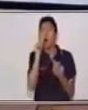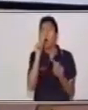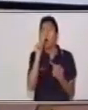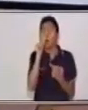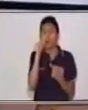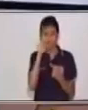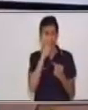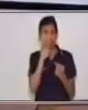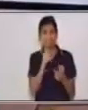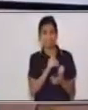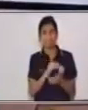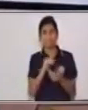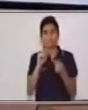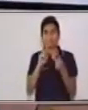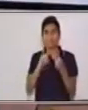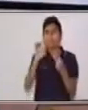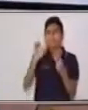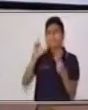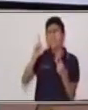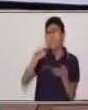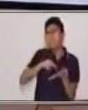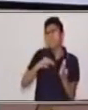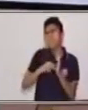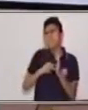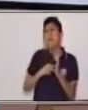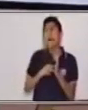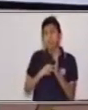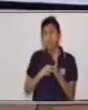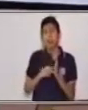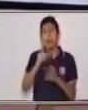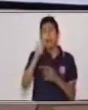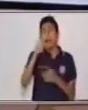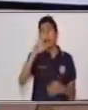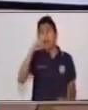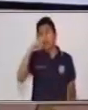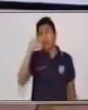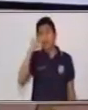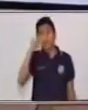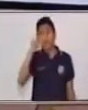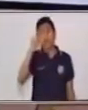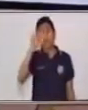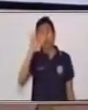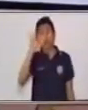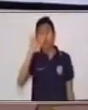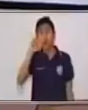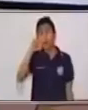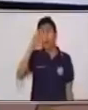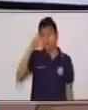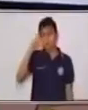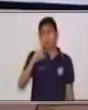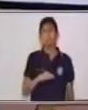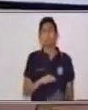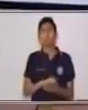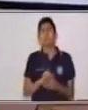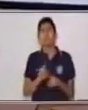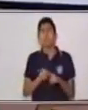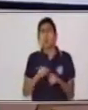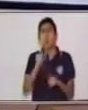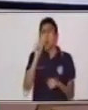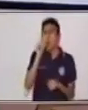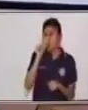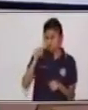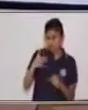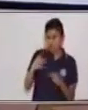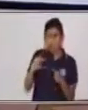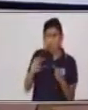excelente. Él, ¿qué función sintáctica? Es un artículo, modificador directo. ¿Qué fue lo comprado por